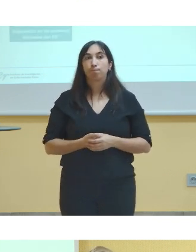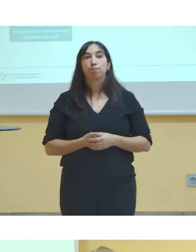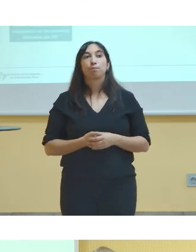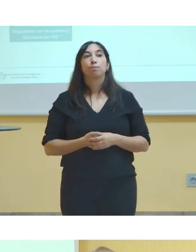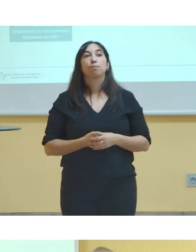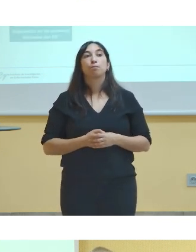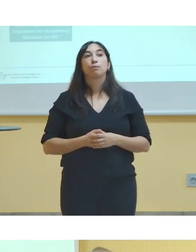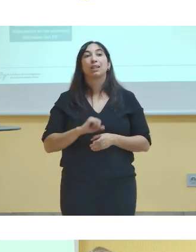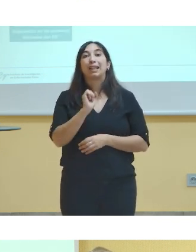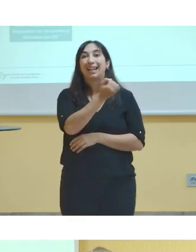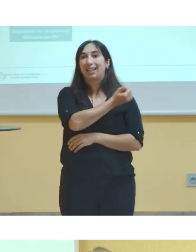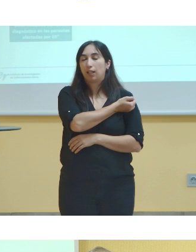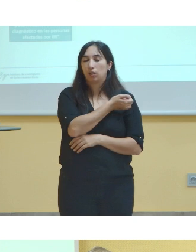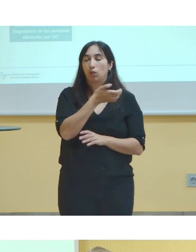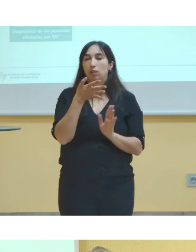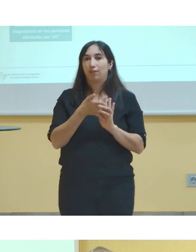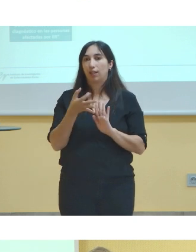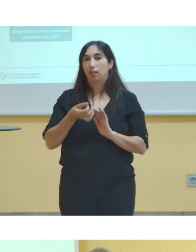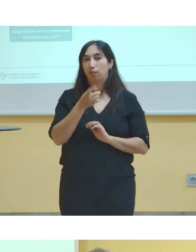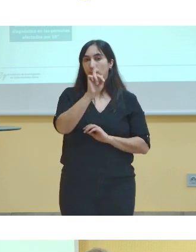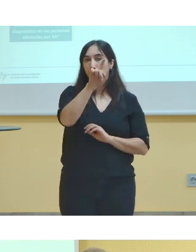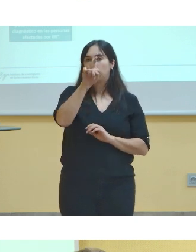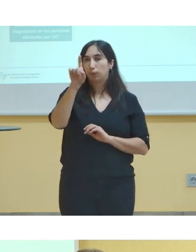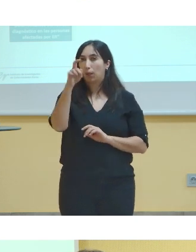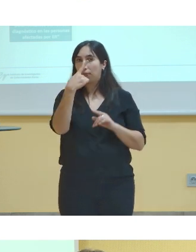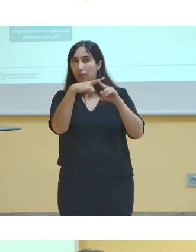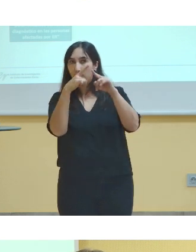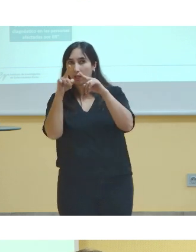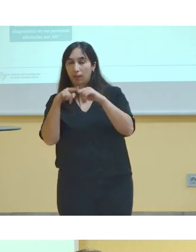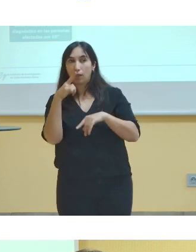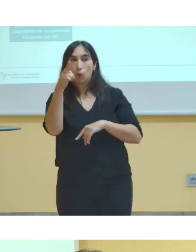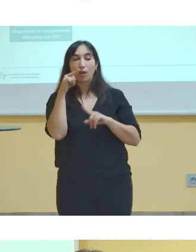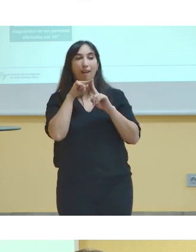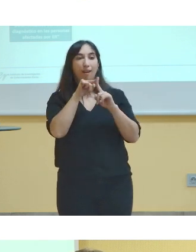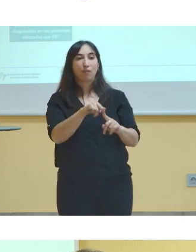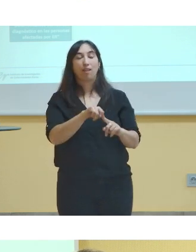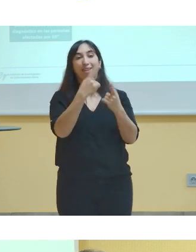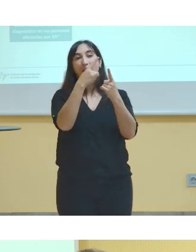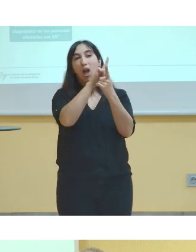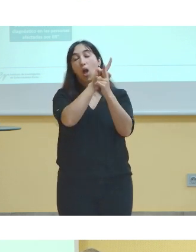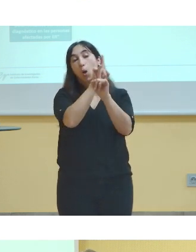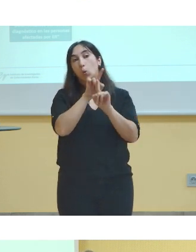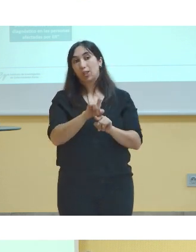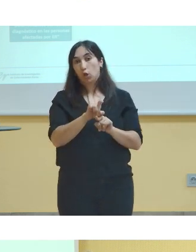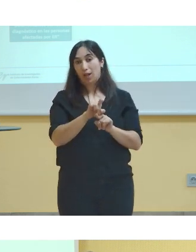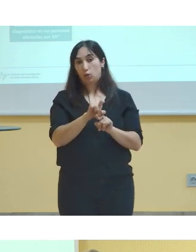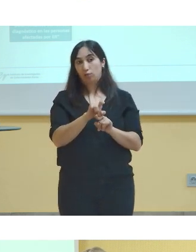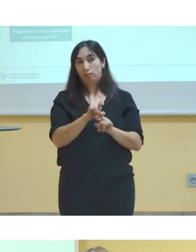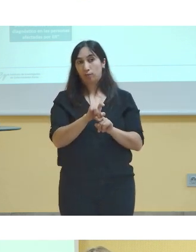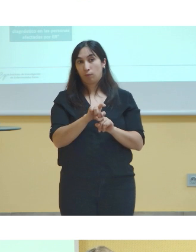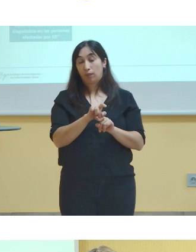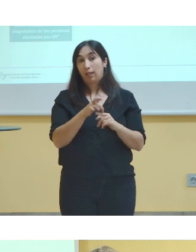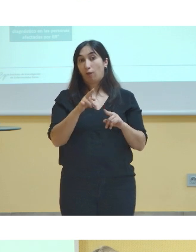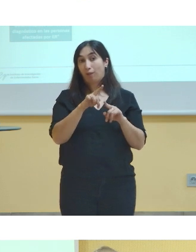Dentro del registro pues hay distintas pestañas, una de ellas hace referencia a los cuestionarios, y así se puede acceder